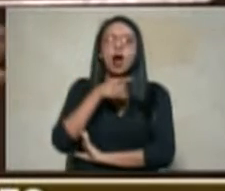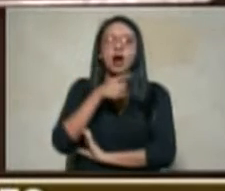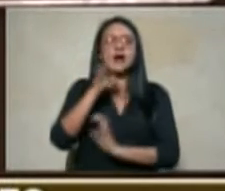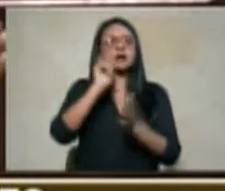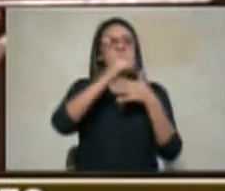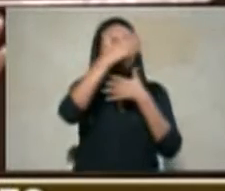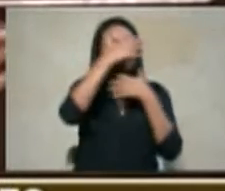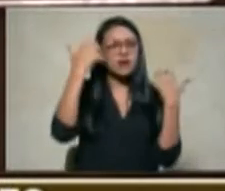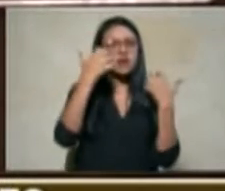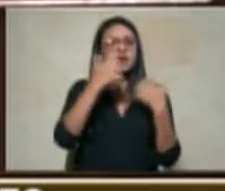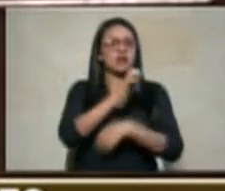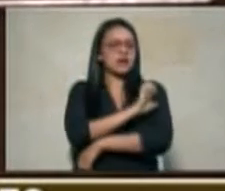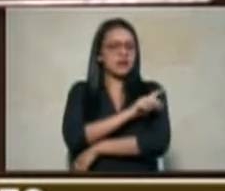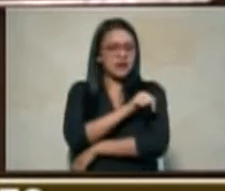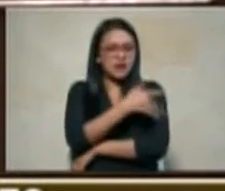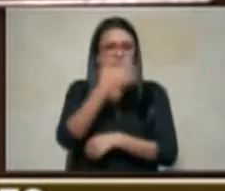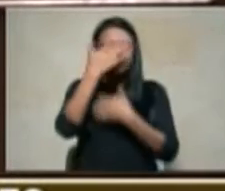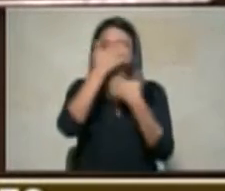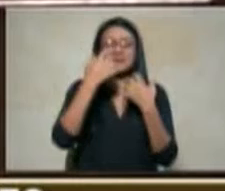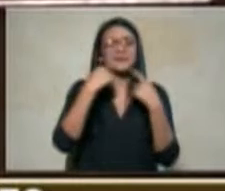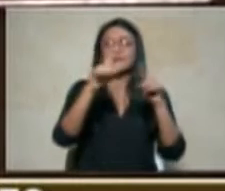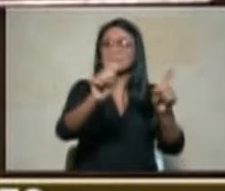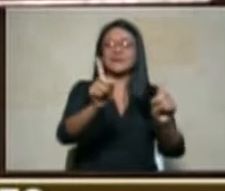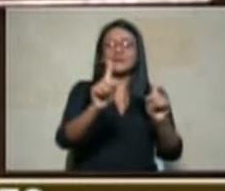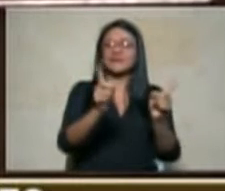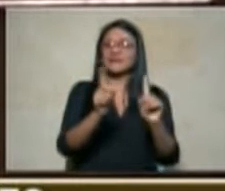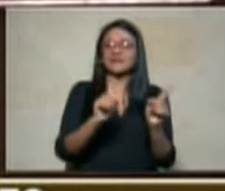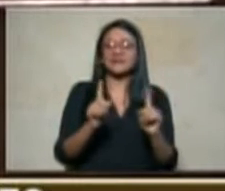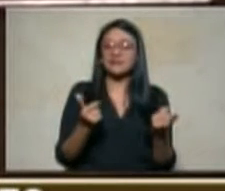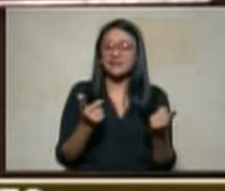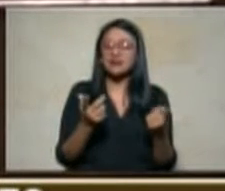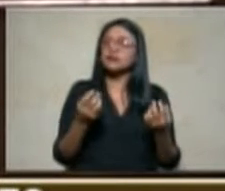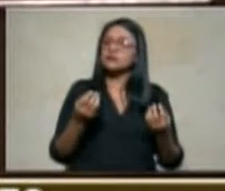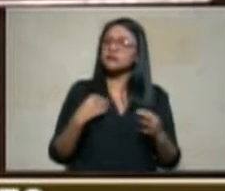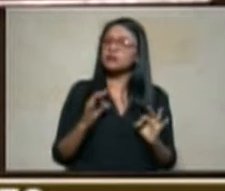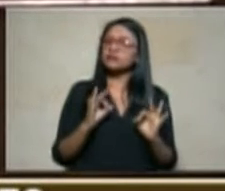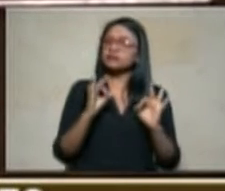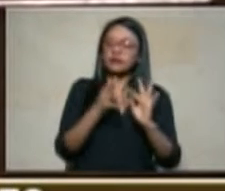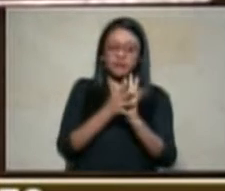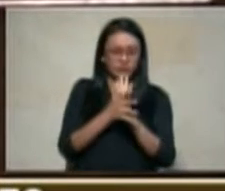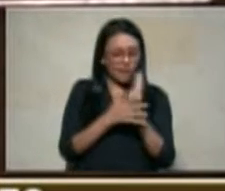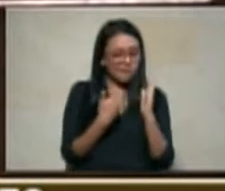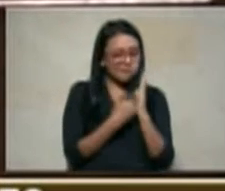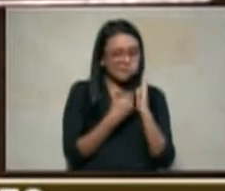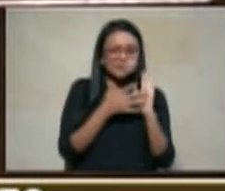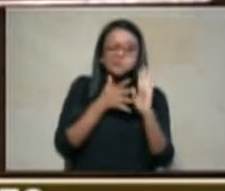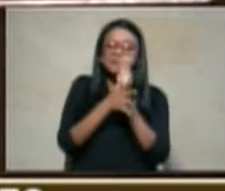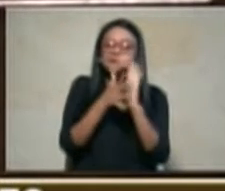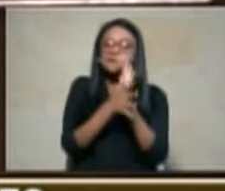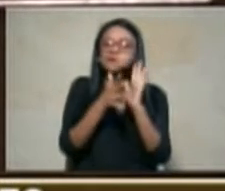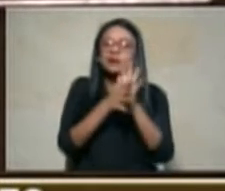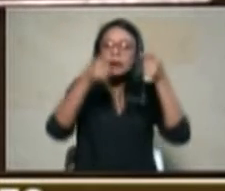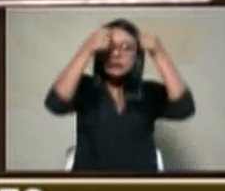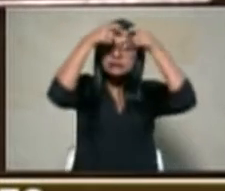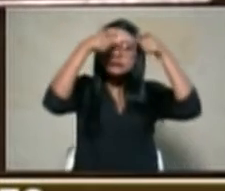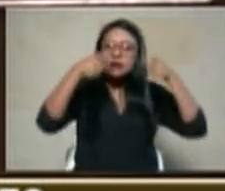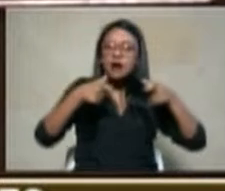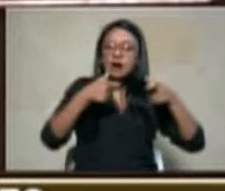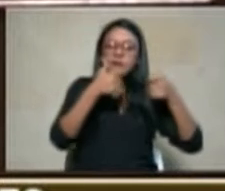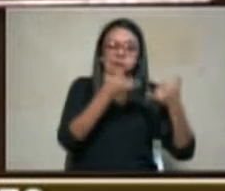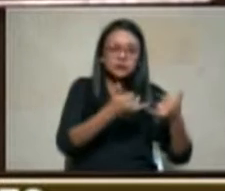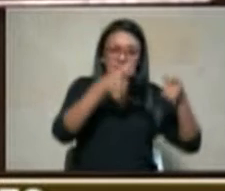del EPL y del ELN. No, señor, no. Yo estoy brindando una fuente de información que está en el mismo Estado, y la responsabilidad